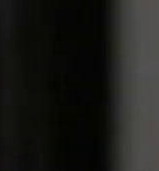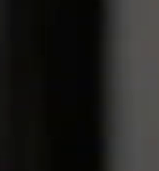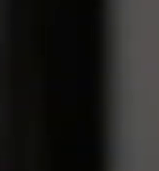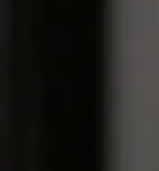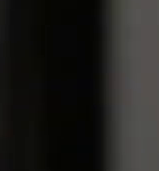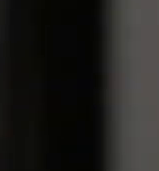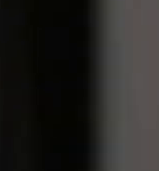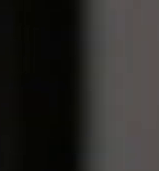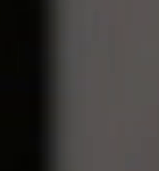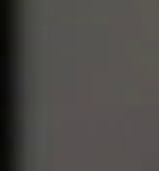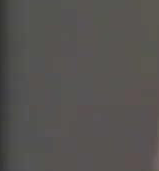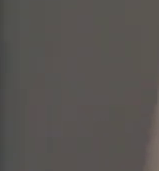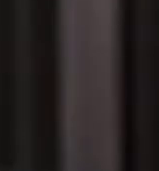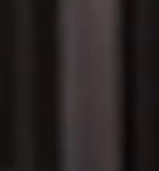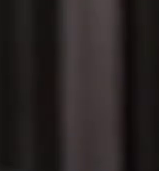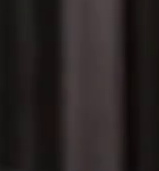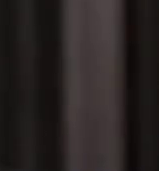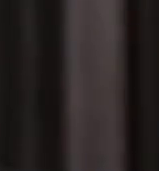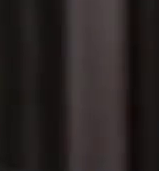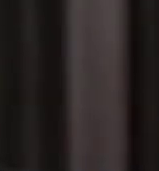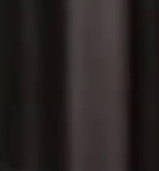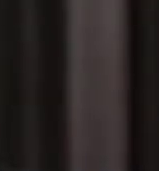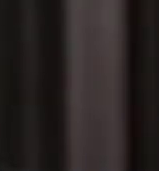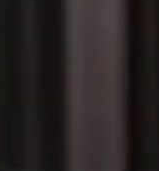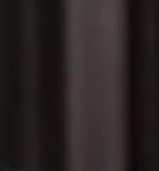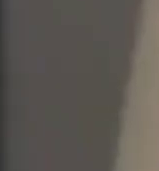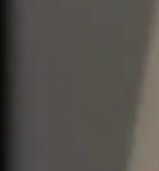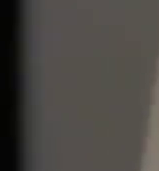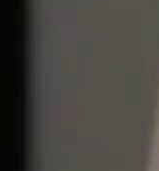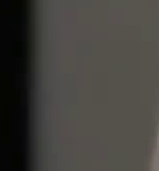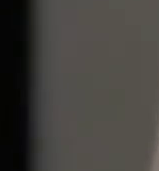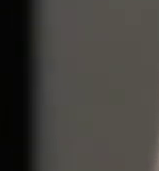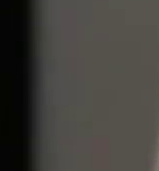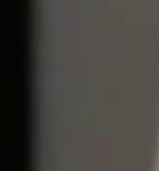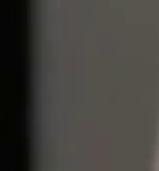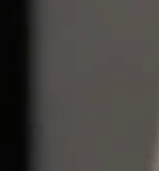¿Tú crees que esto es una venganza? Tienes podrida el alma y así te vas a morir.